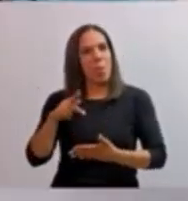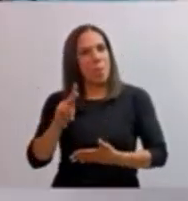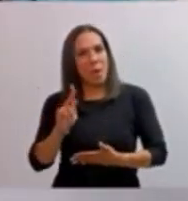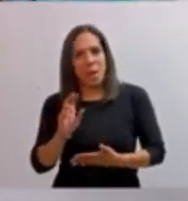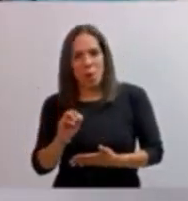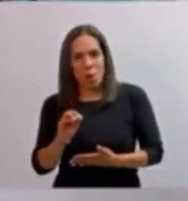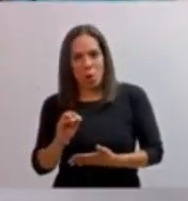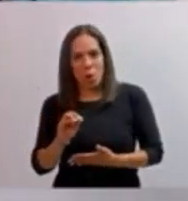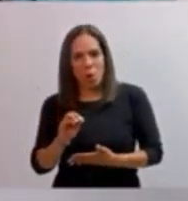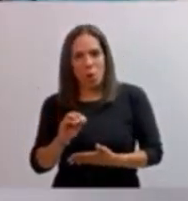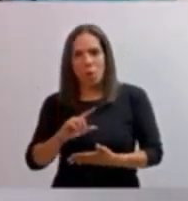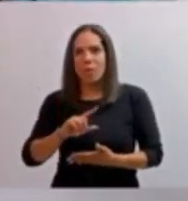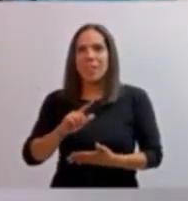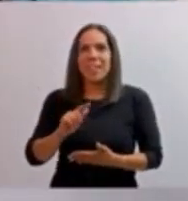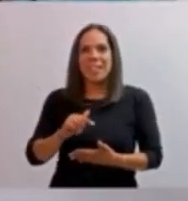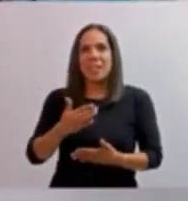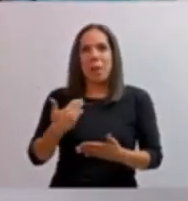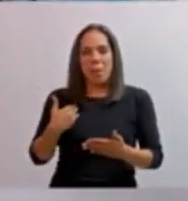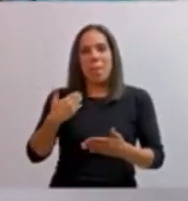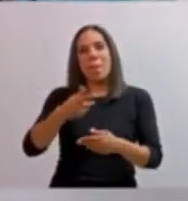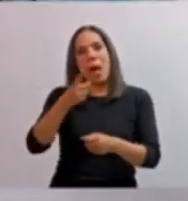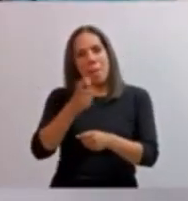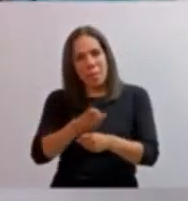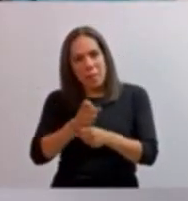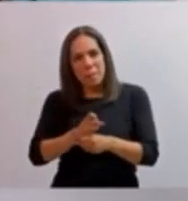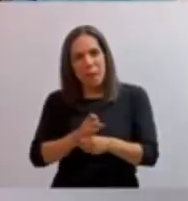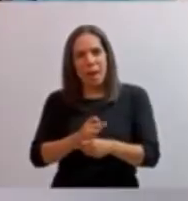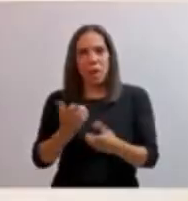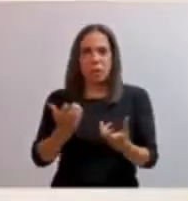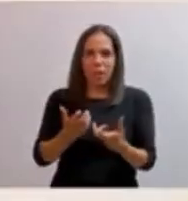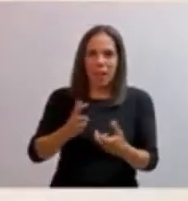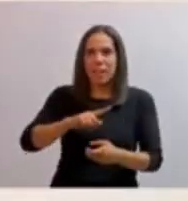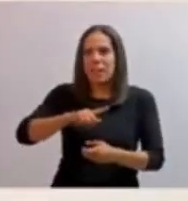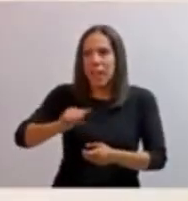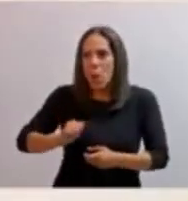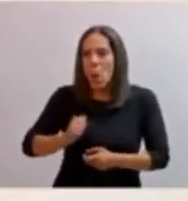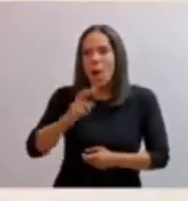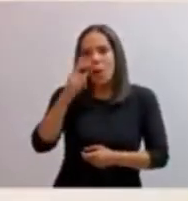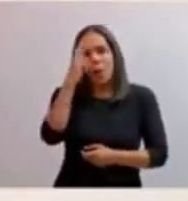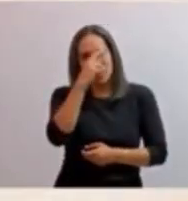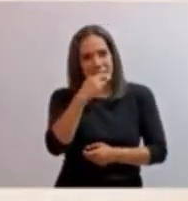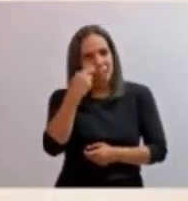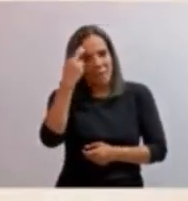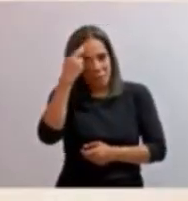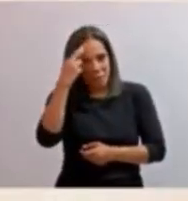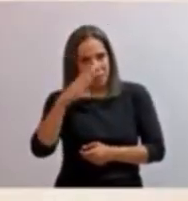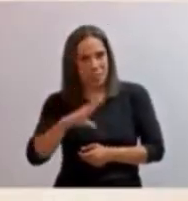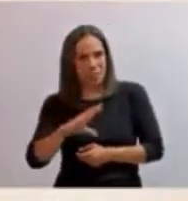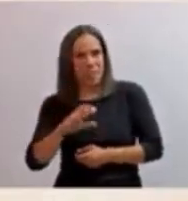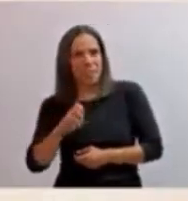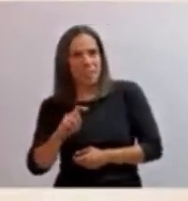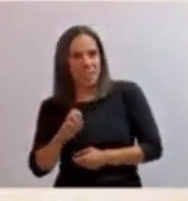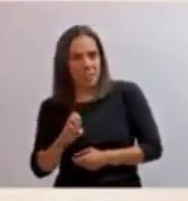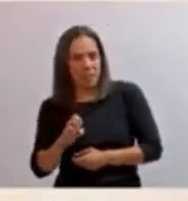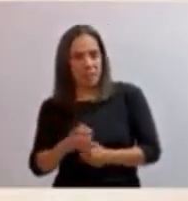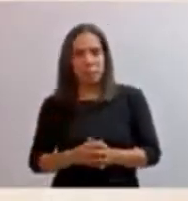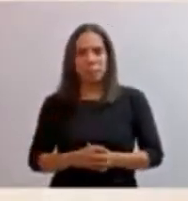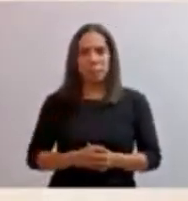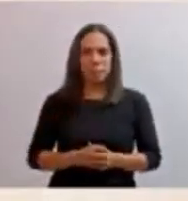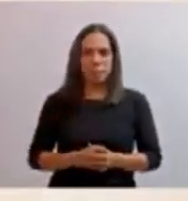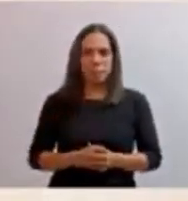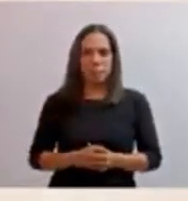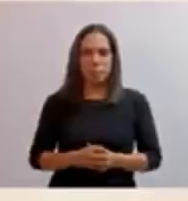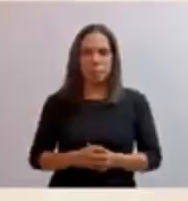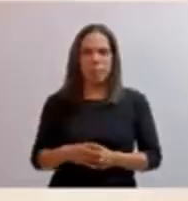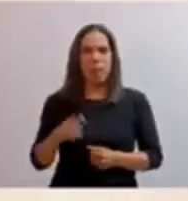momento posterior al Consejo Técnico Escolar. Entonces, aquí nos hizo a las